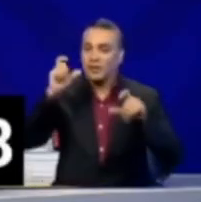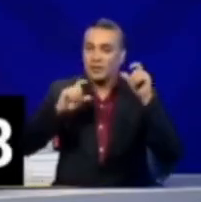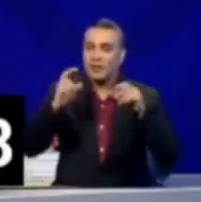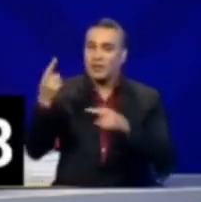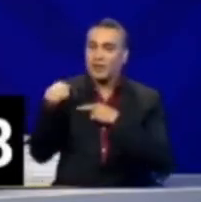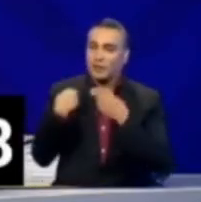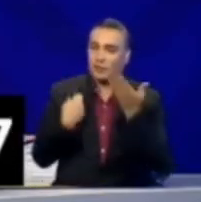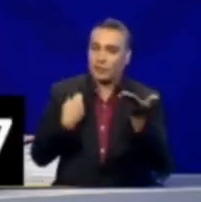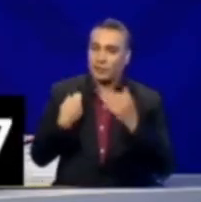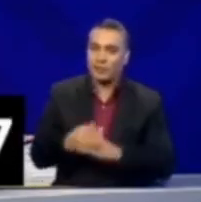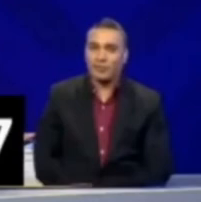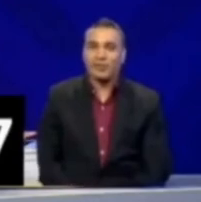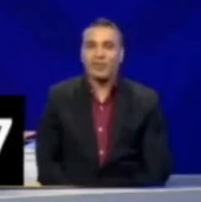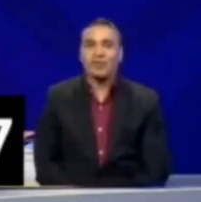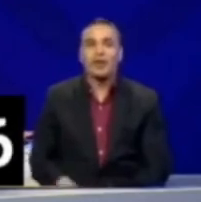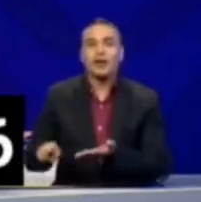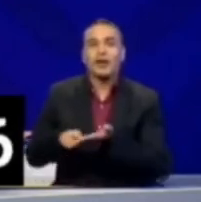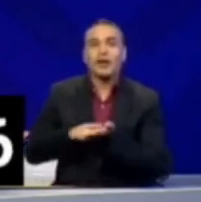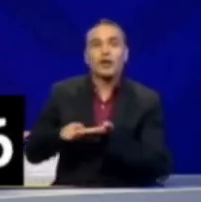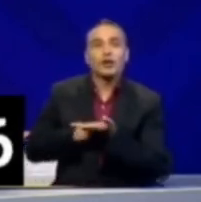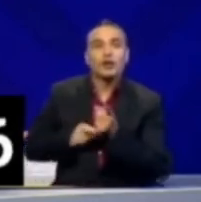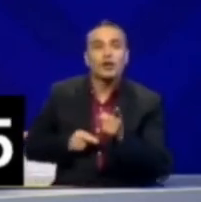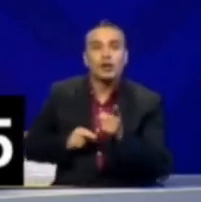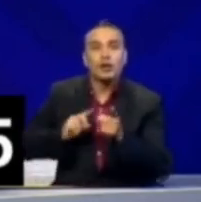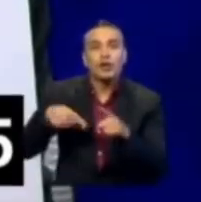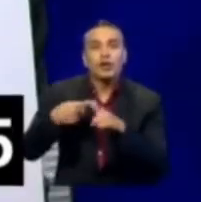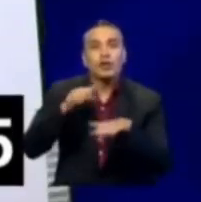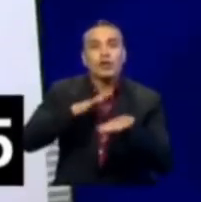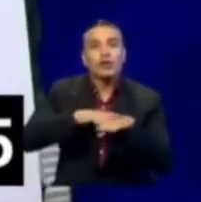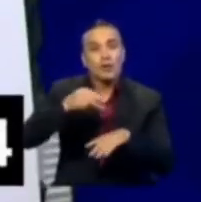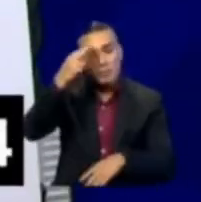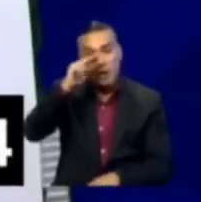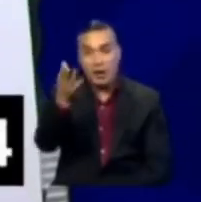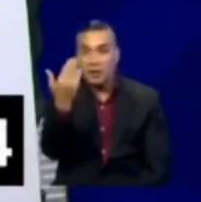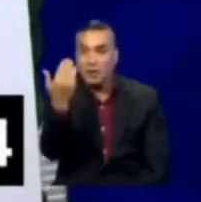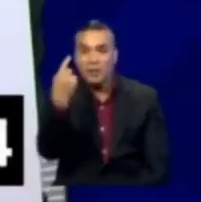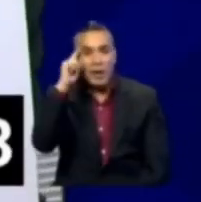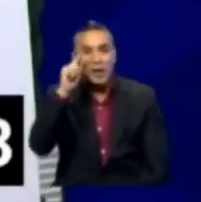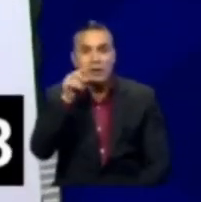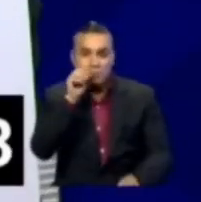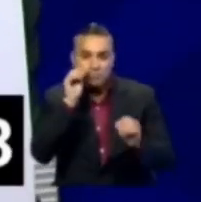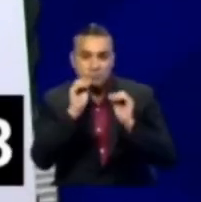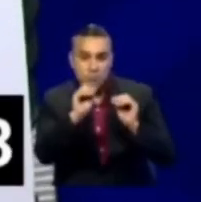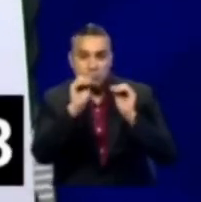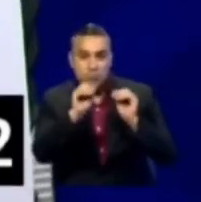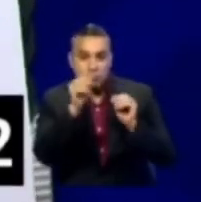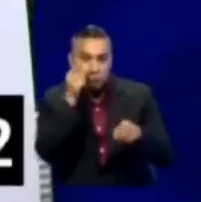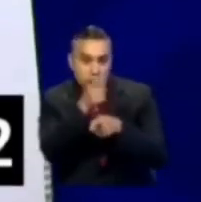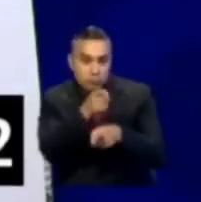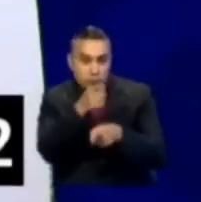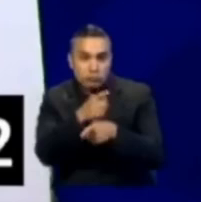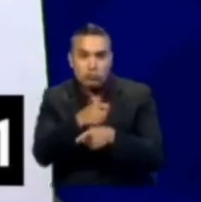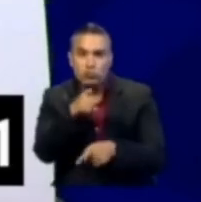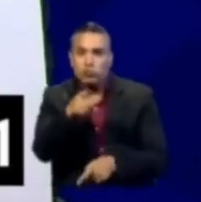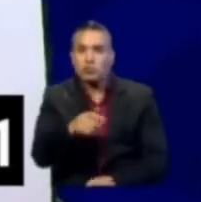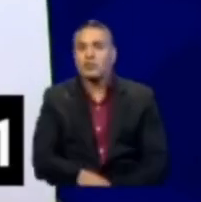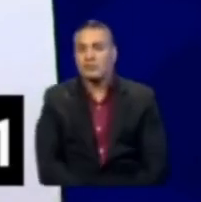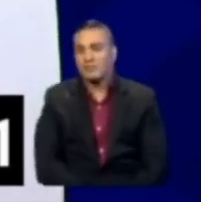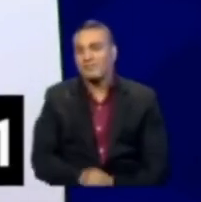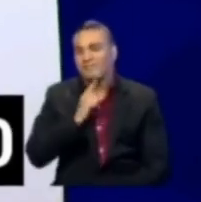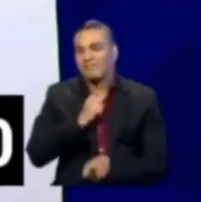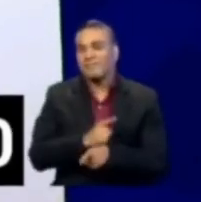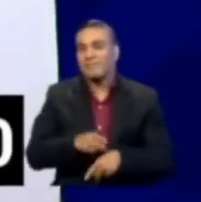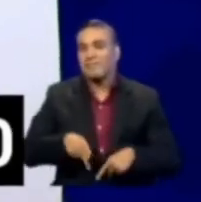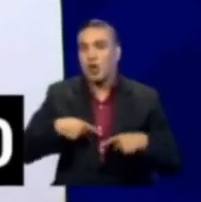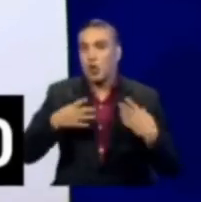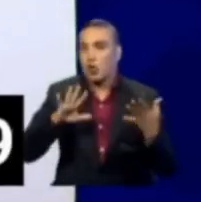hágase cargo de esta reunión donde lo llamaron a México para darle instrucciones, porque usted seguramente vive